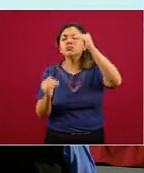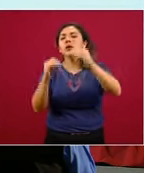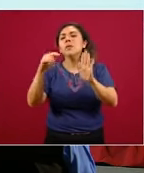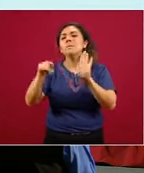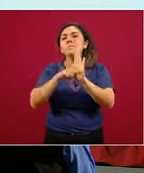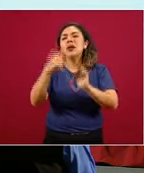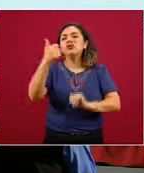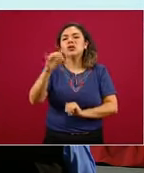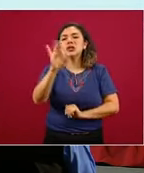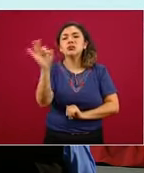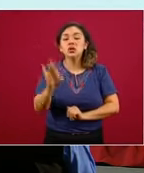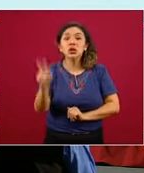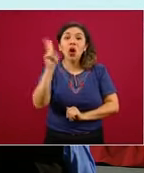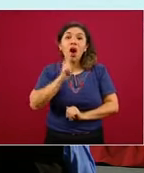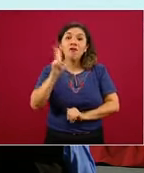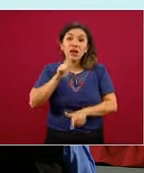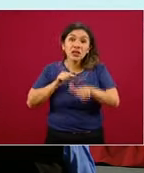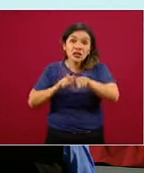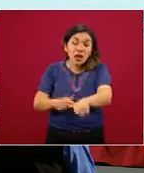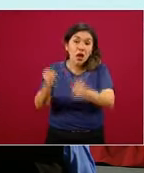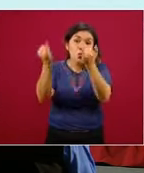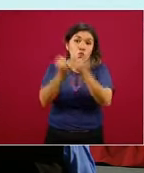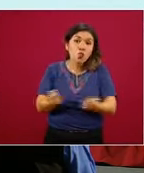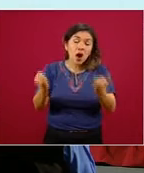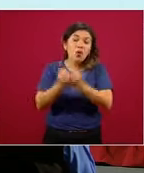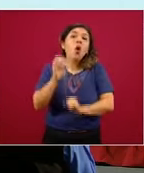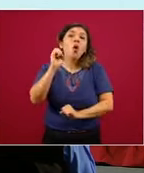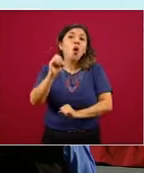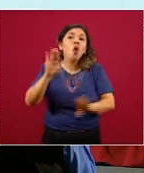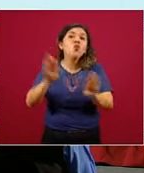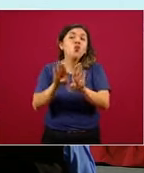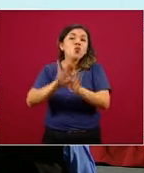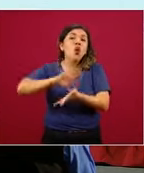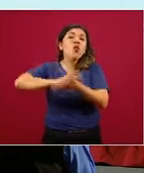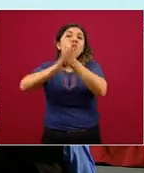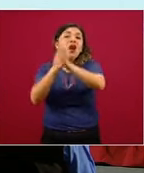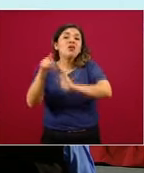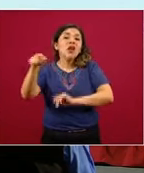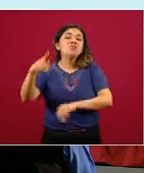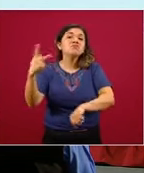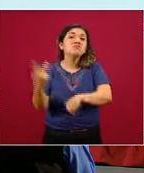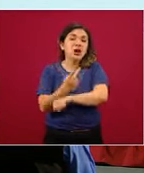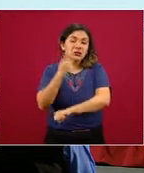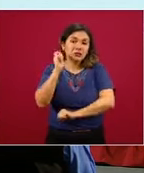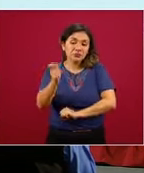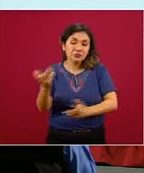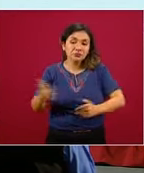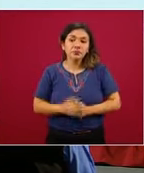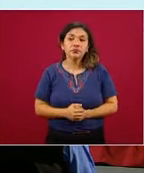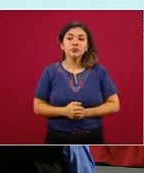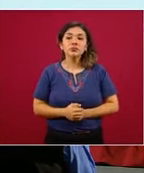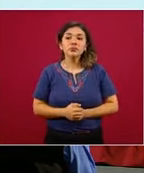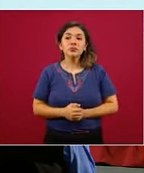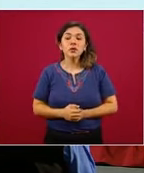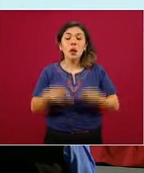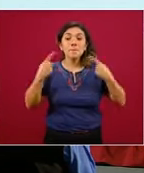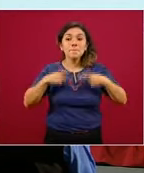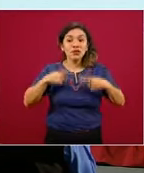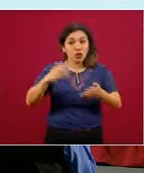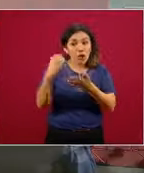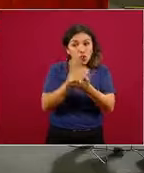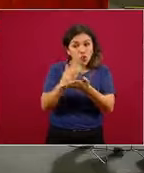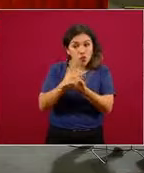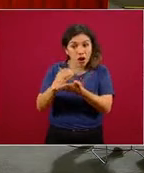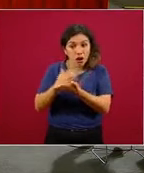6%. Vamos a ver si esto se mantiene o cómo el comportamiento pudiera diferenciarse. La curva recuperado,